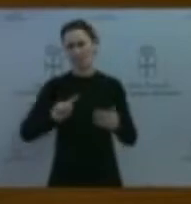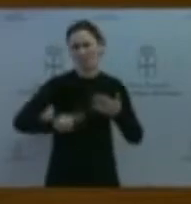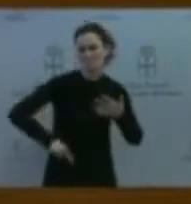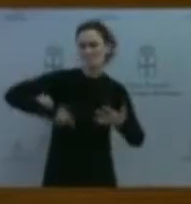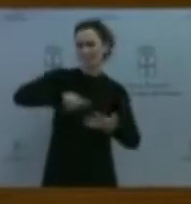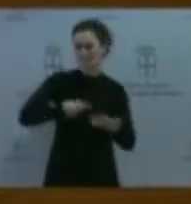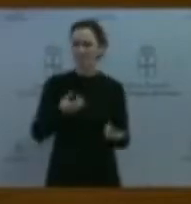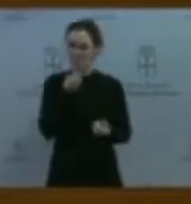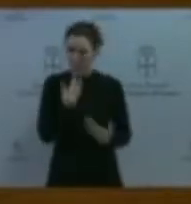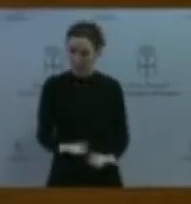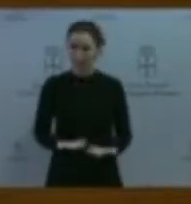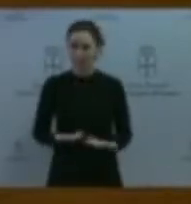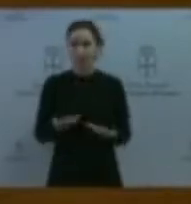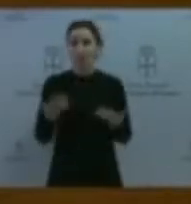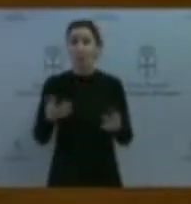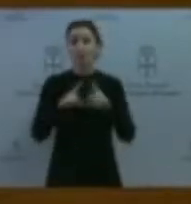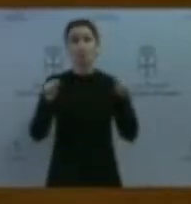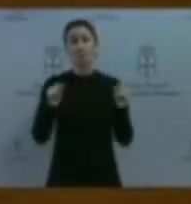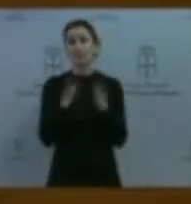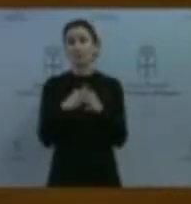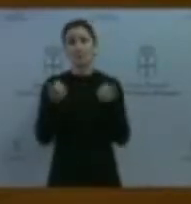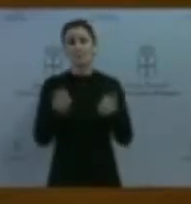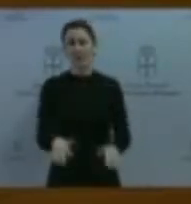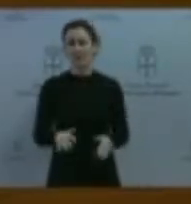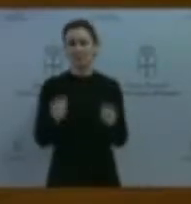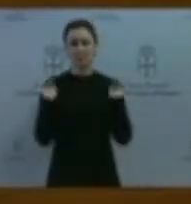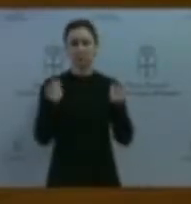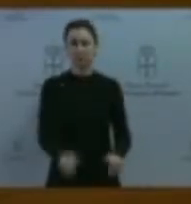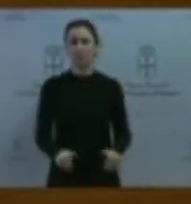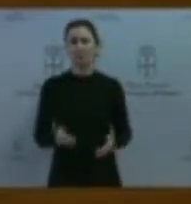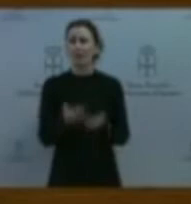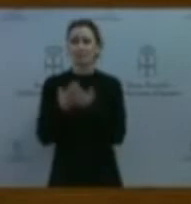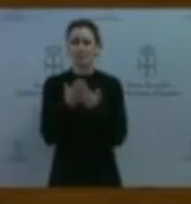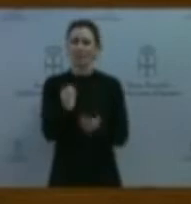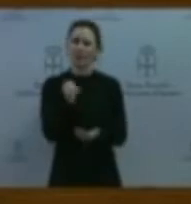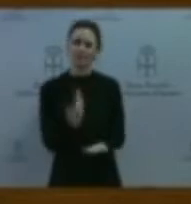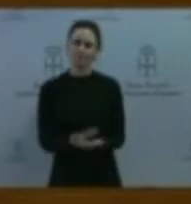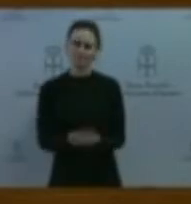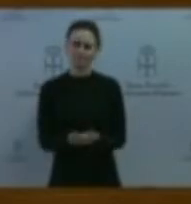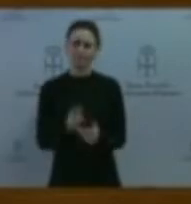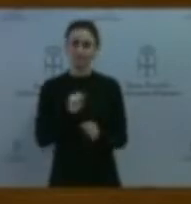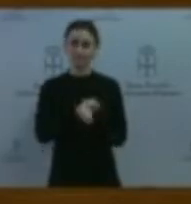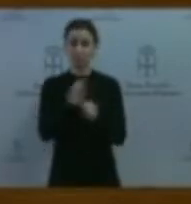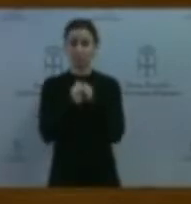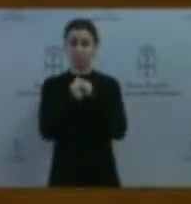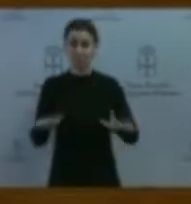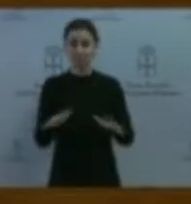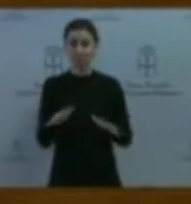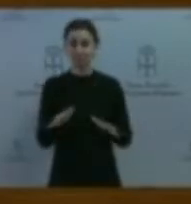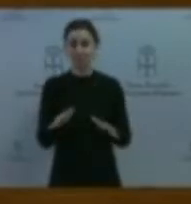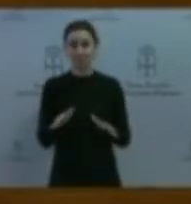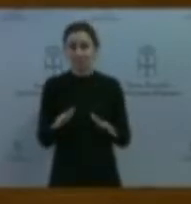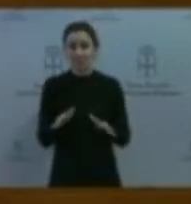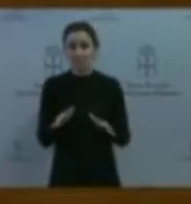serios y desde hacía demasiado tiempo, podemos luego discutir sobre ellos, pero la pandemia, sin lugar a dudas, los acelera pero no los crea.